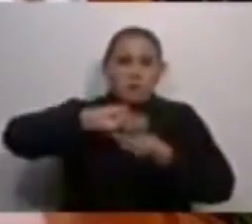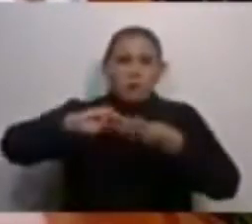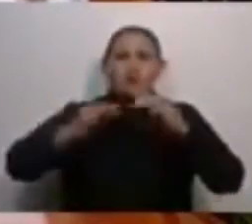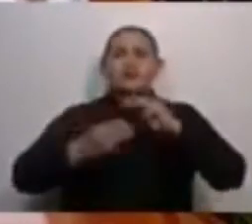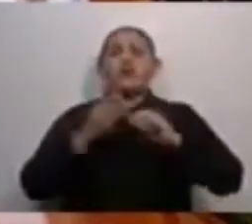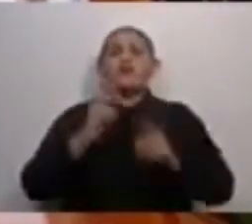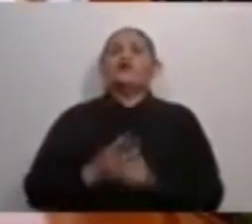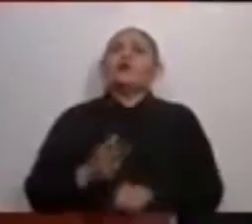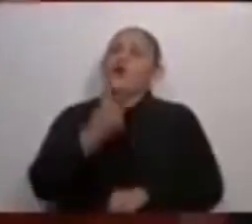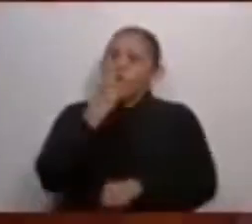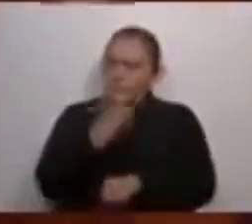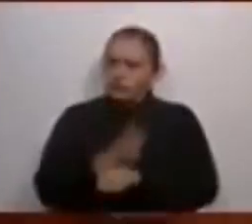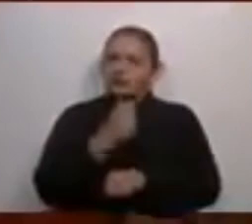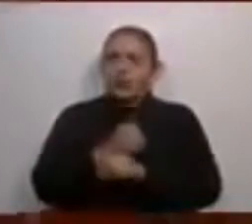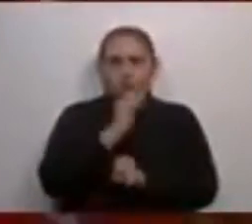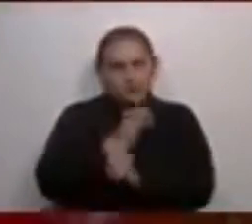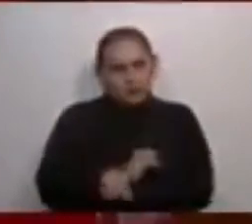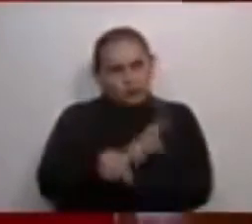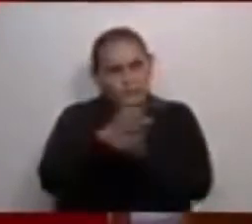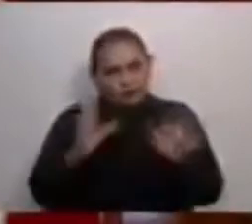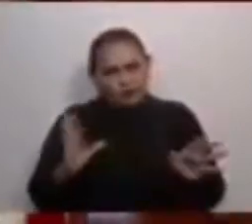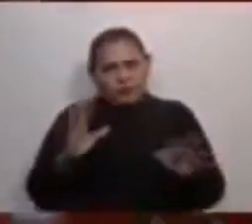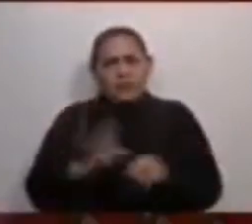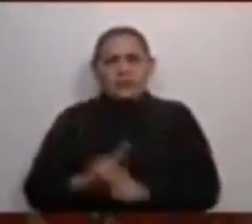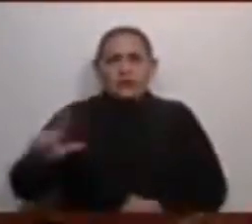gobierno municipal.